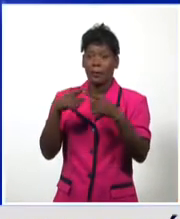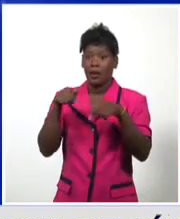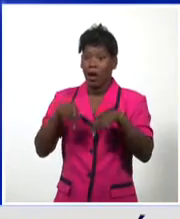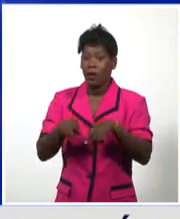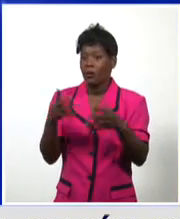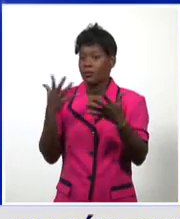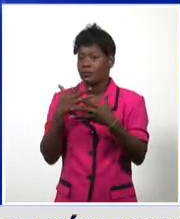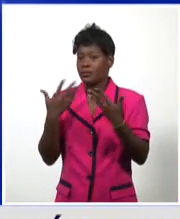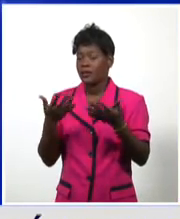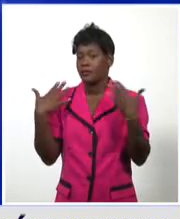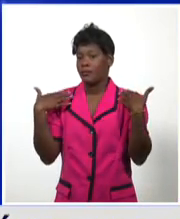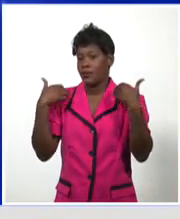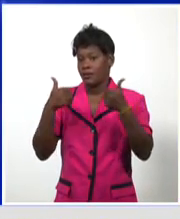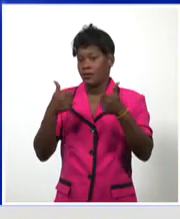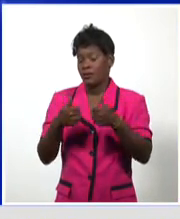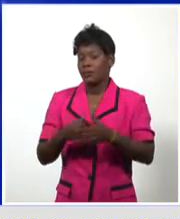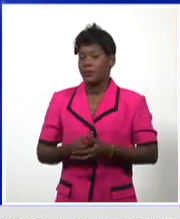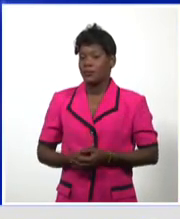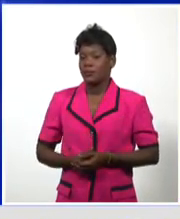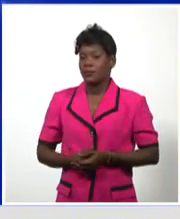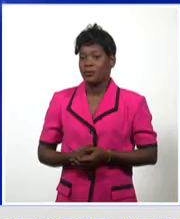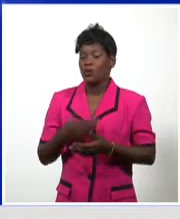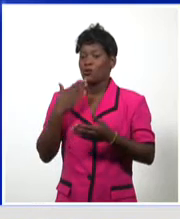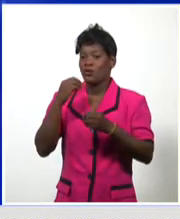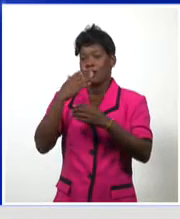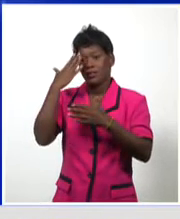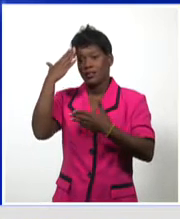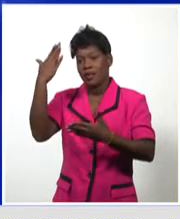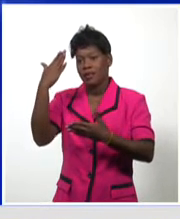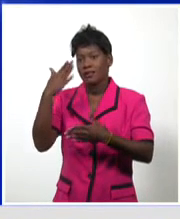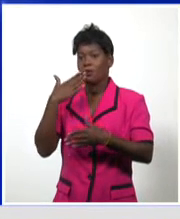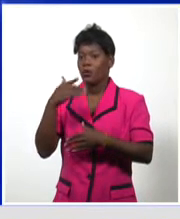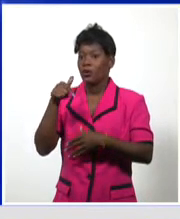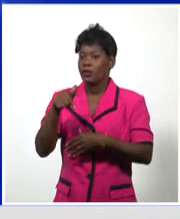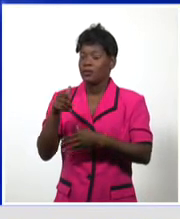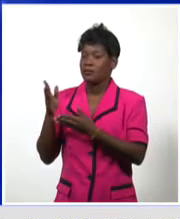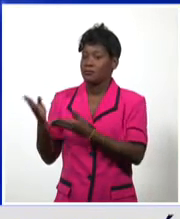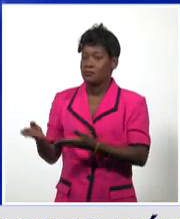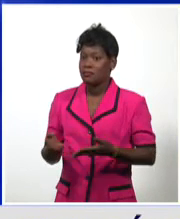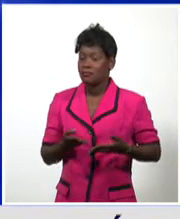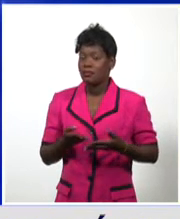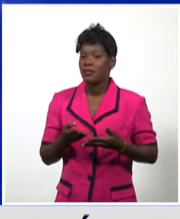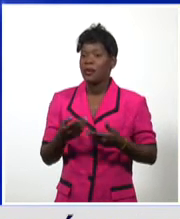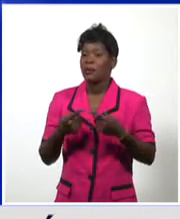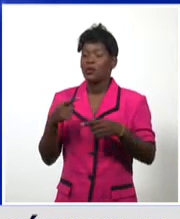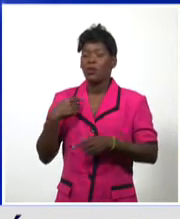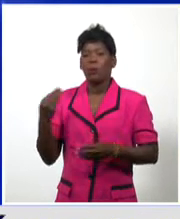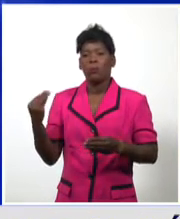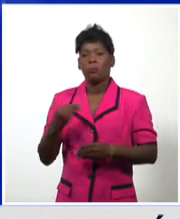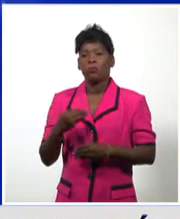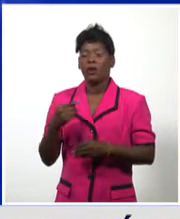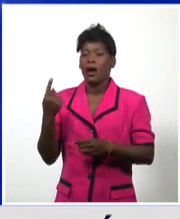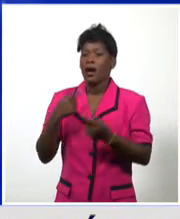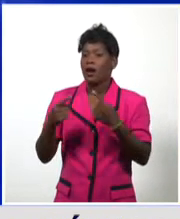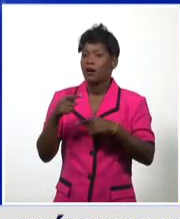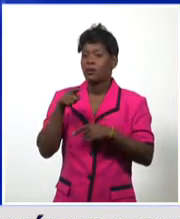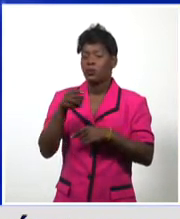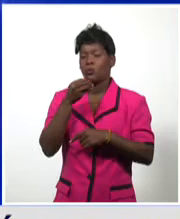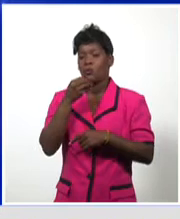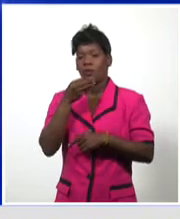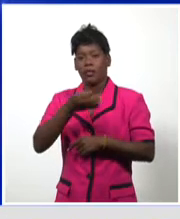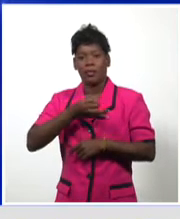se lo agradezco, doctor. Muchísimas gracias. Qué bueno que usted esté con nosotros y yo sé que si hay algo que no puede detenerse, que no permite que se queden